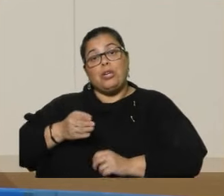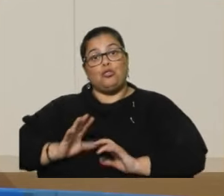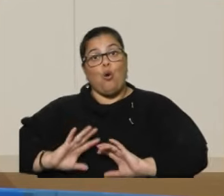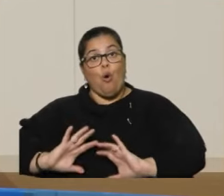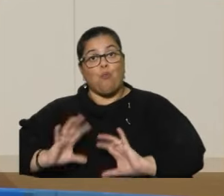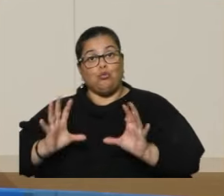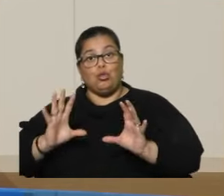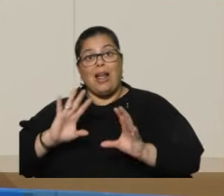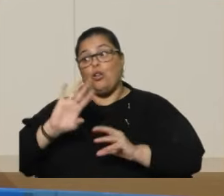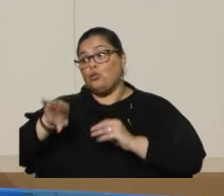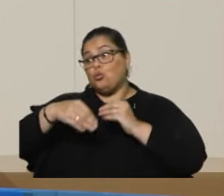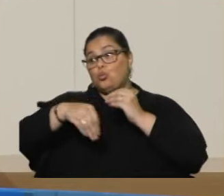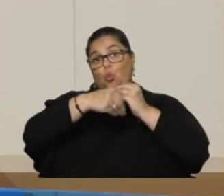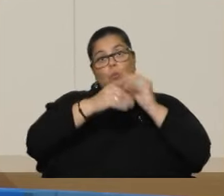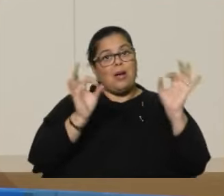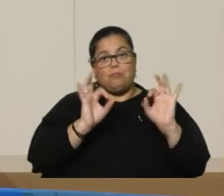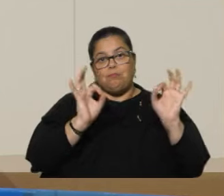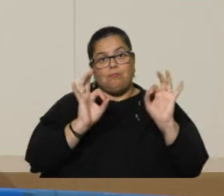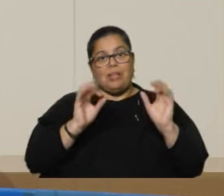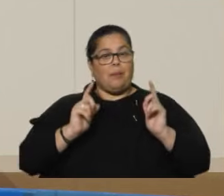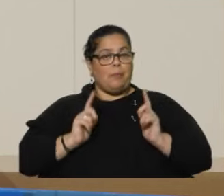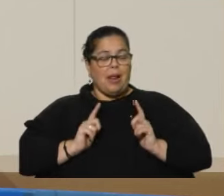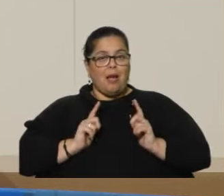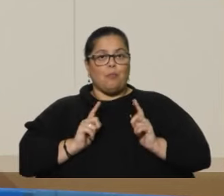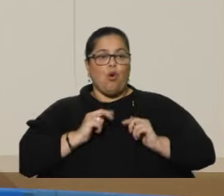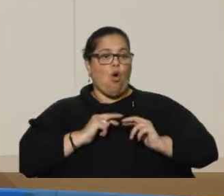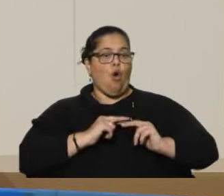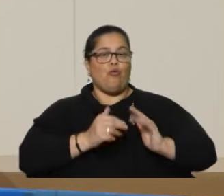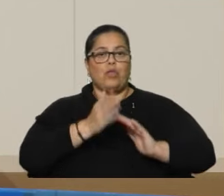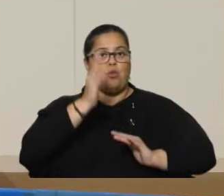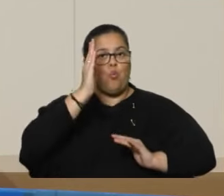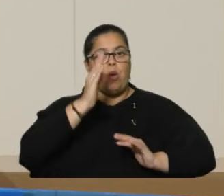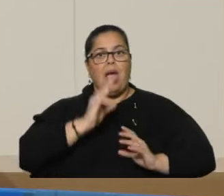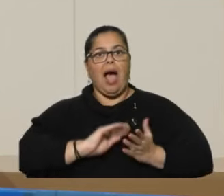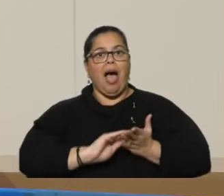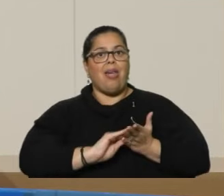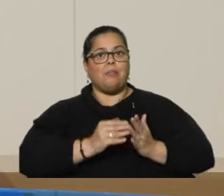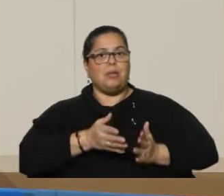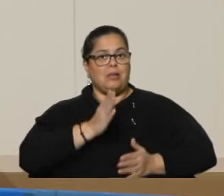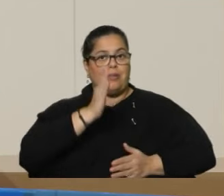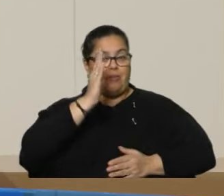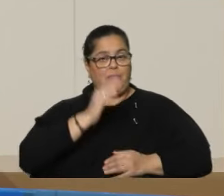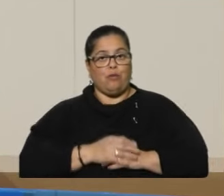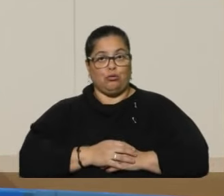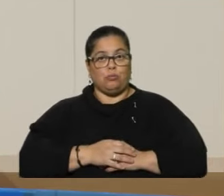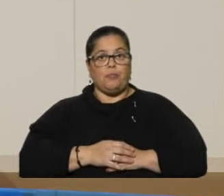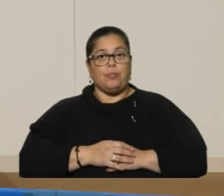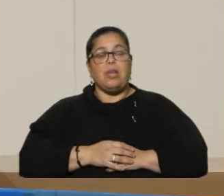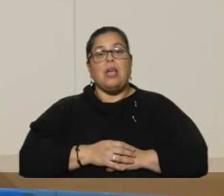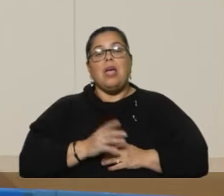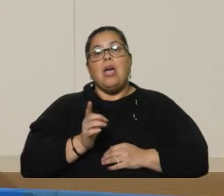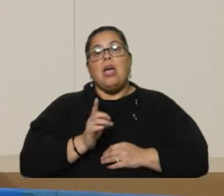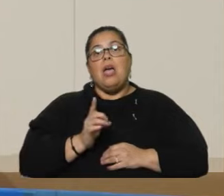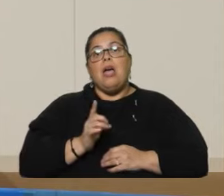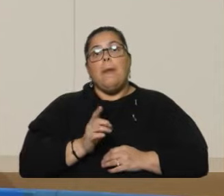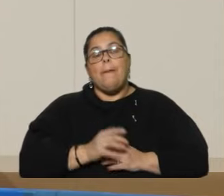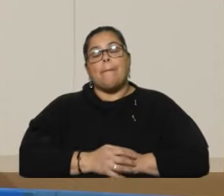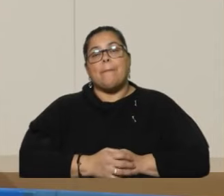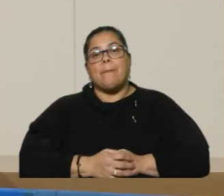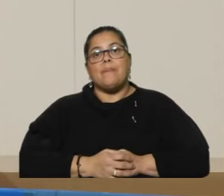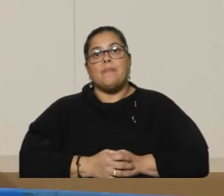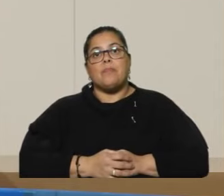queremos reponer y que básicamente esperamos que sean funcionarios administrativos. Estamos esperando que sean fraccionados no directamente vinculados a la operación,